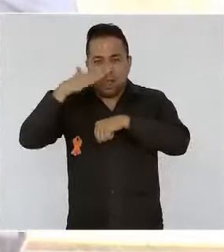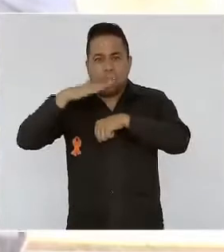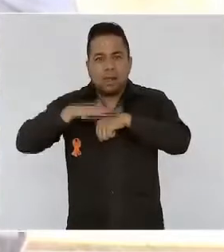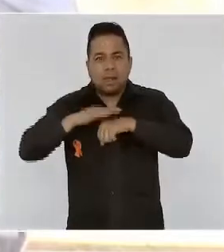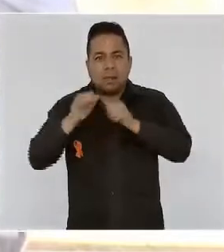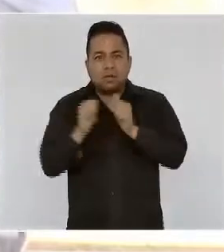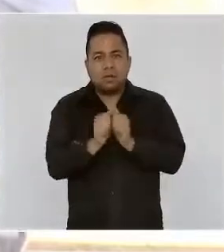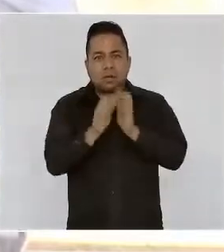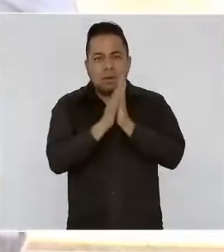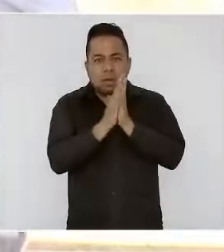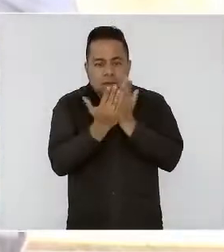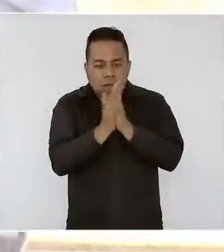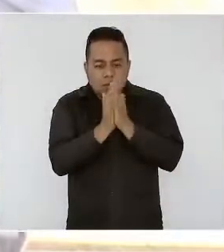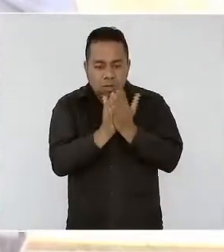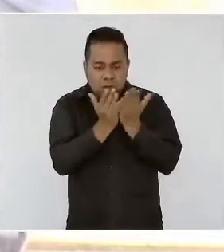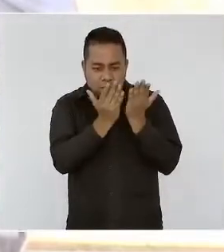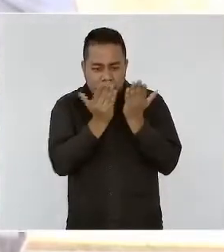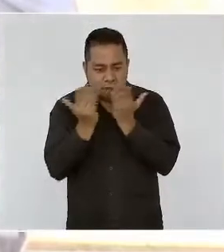E incluso,